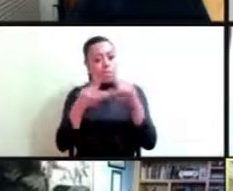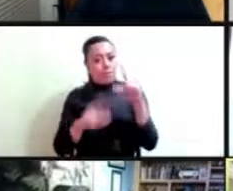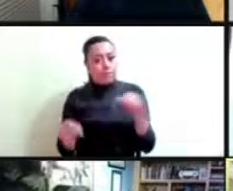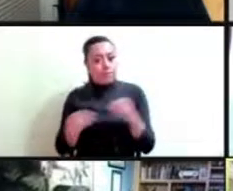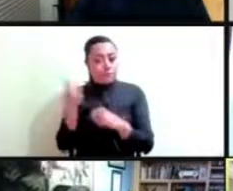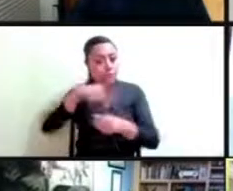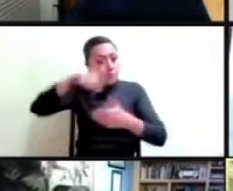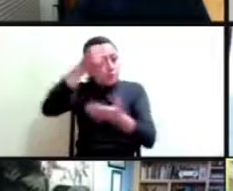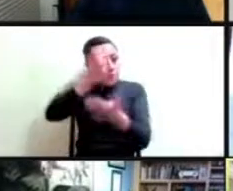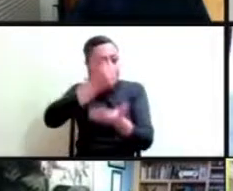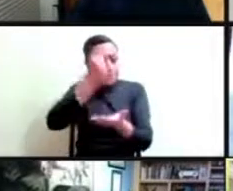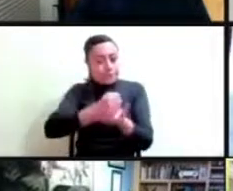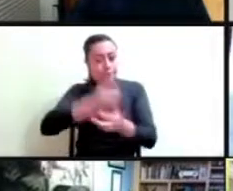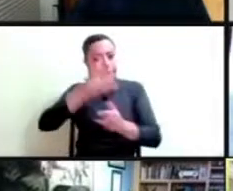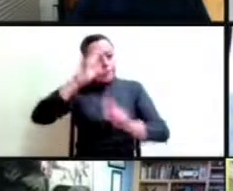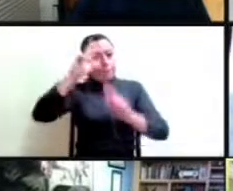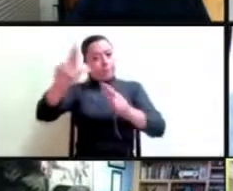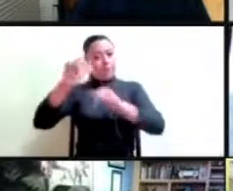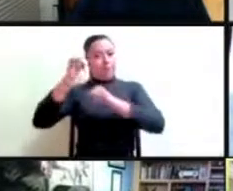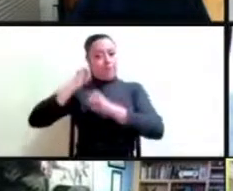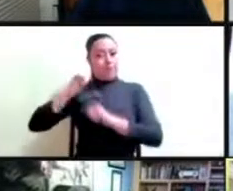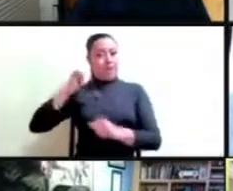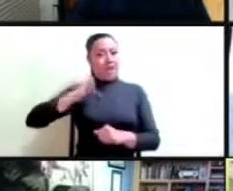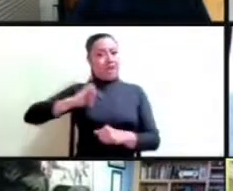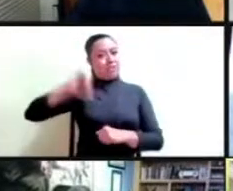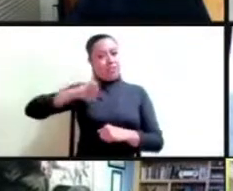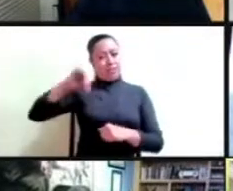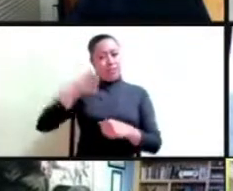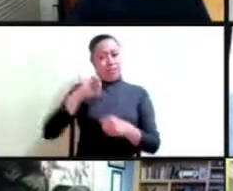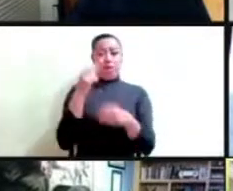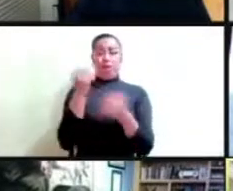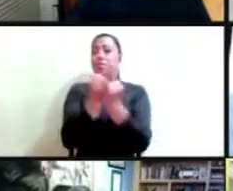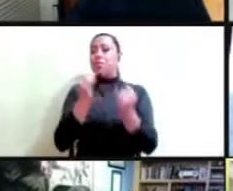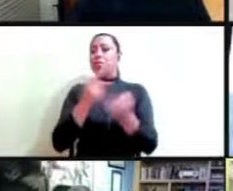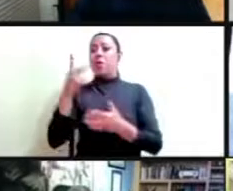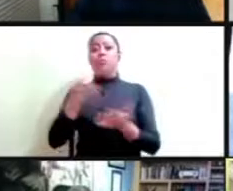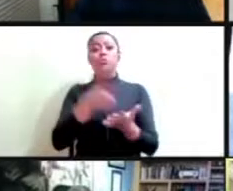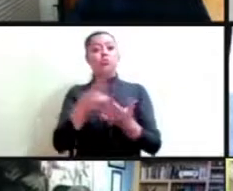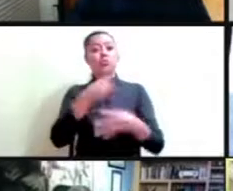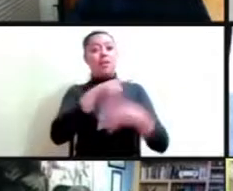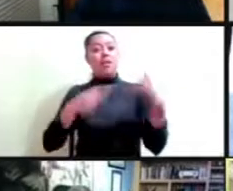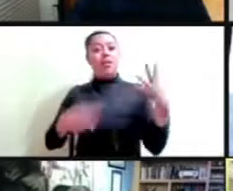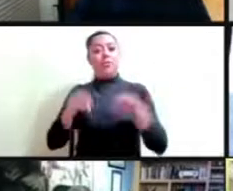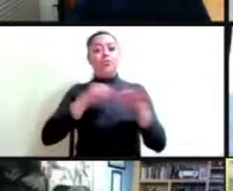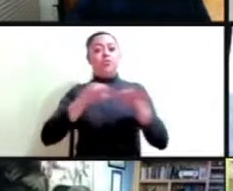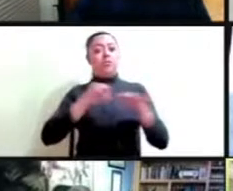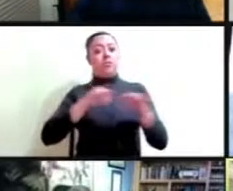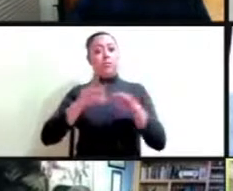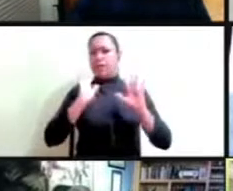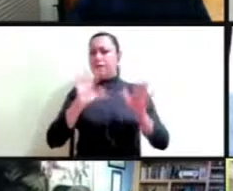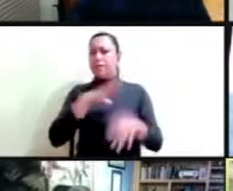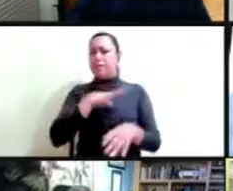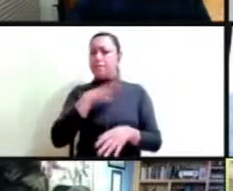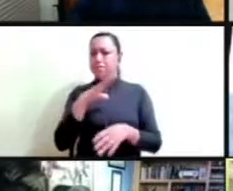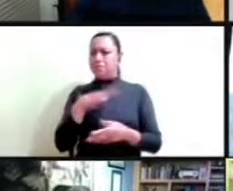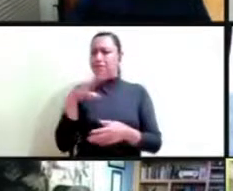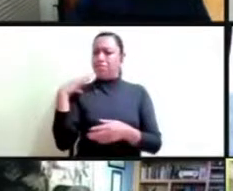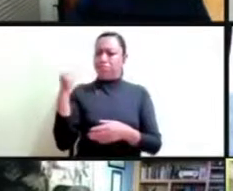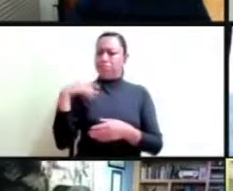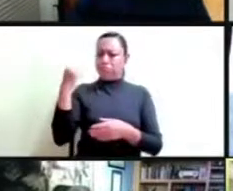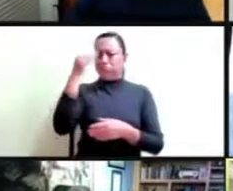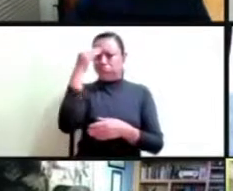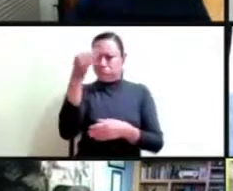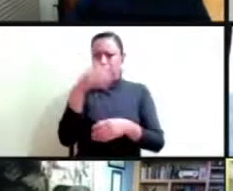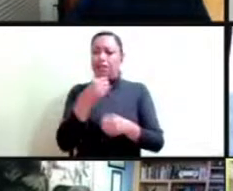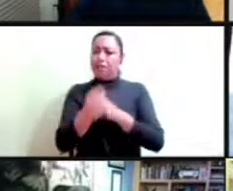antigüedad y los derechos laborales que ya tenía y les habían costado trabajo mantener. El tema del salario, los